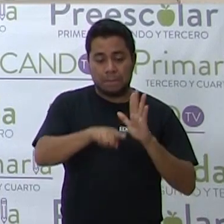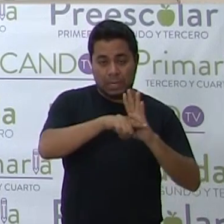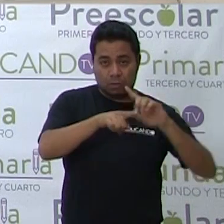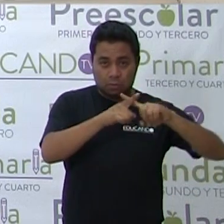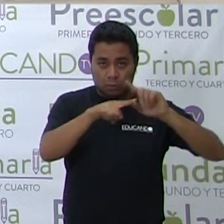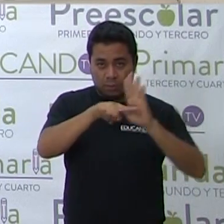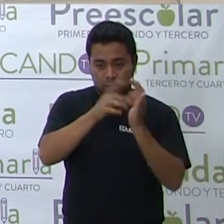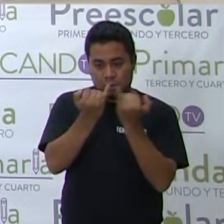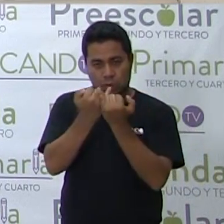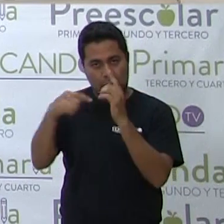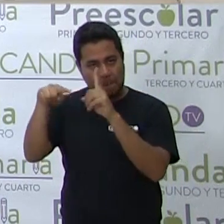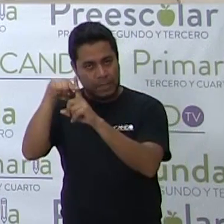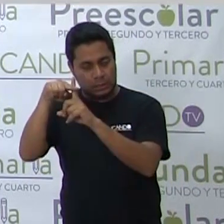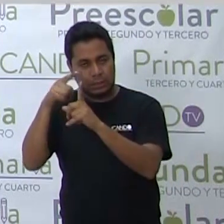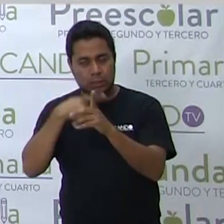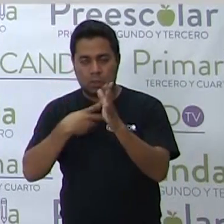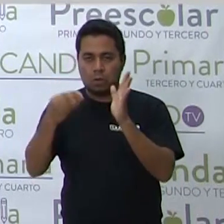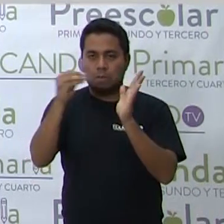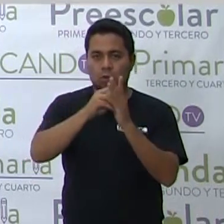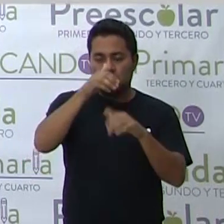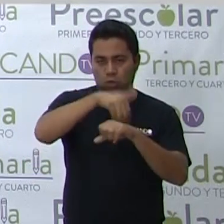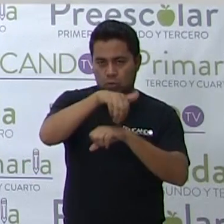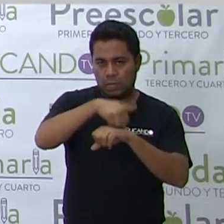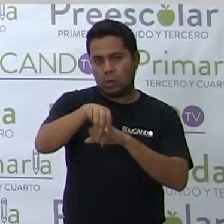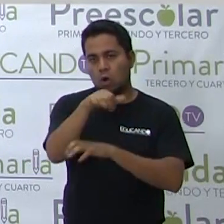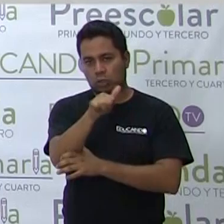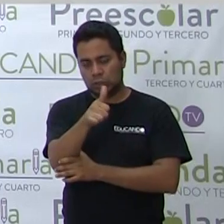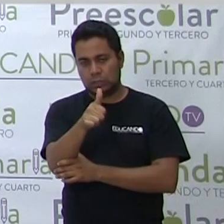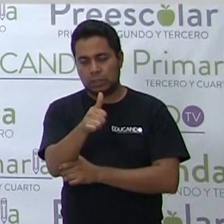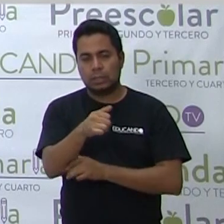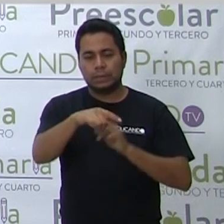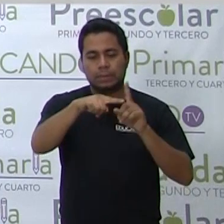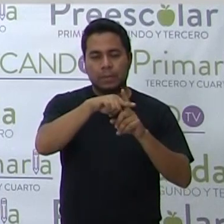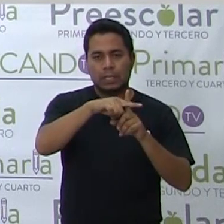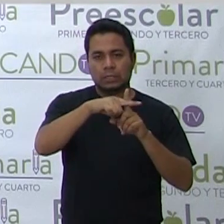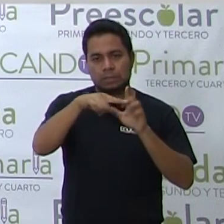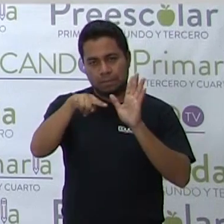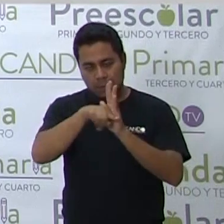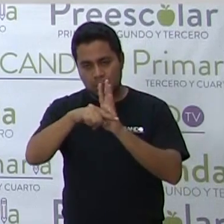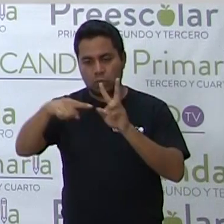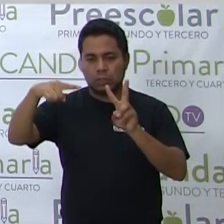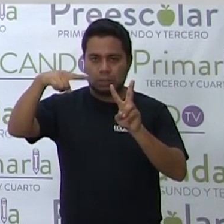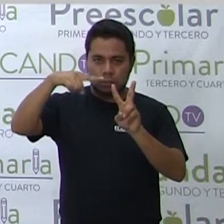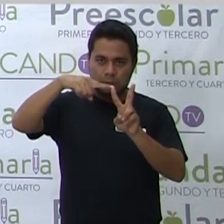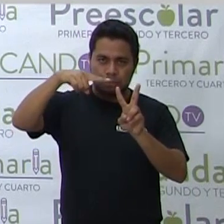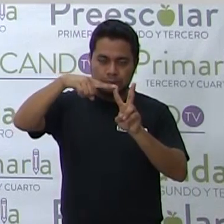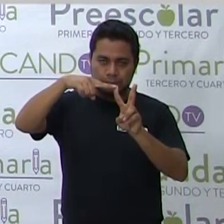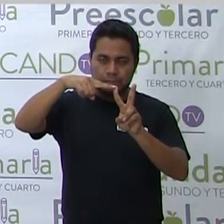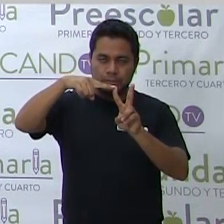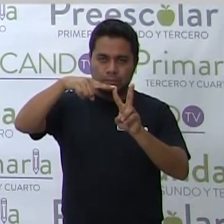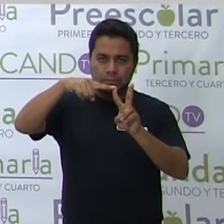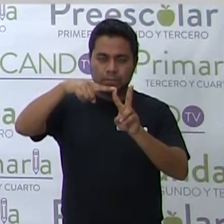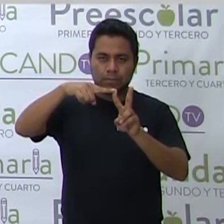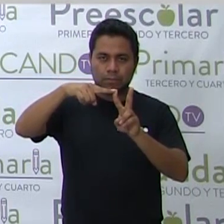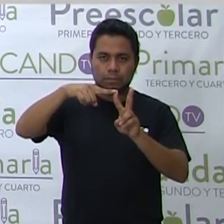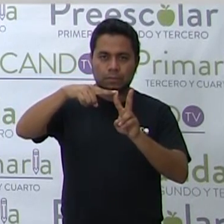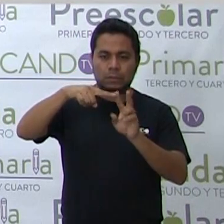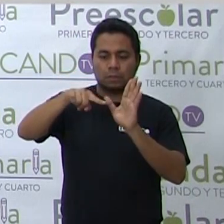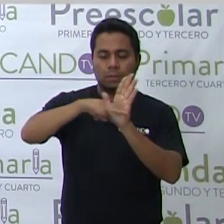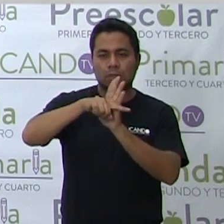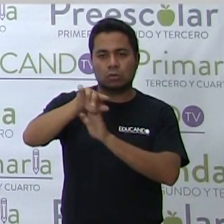menos más y ponemos el número 11 más menos raíz cuadrada de